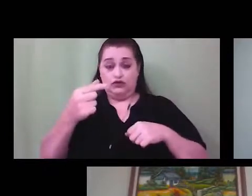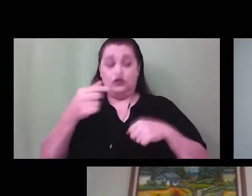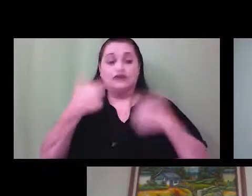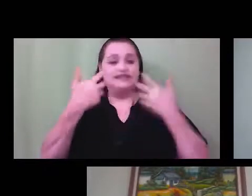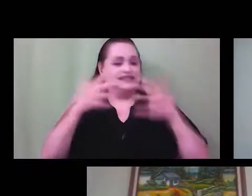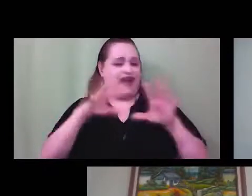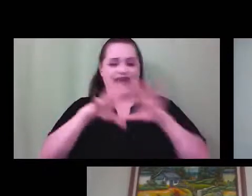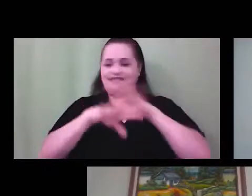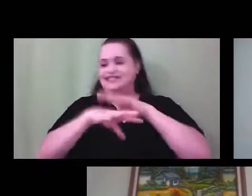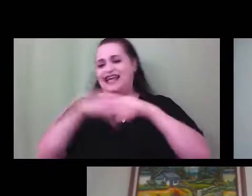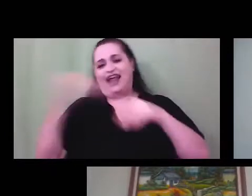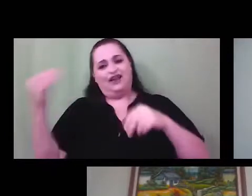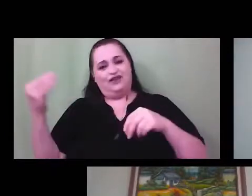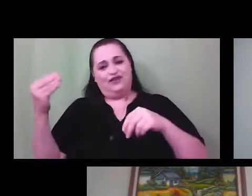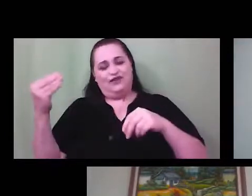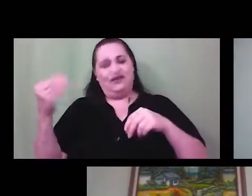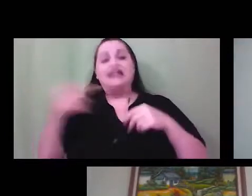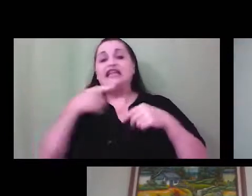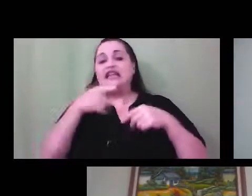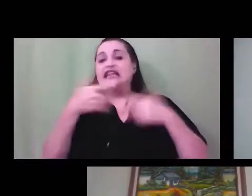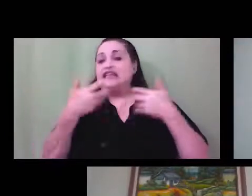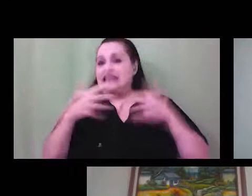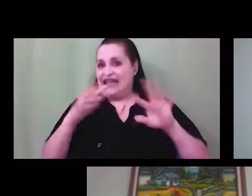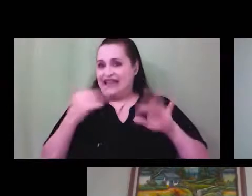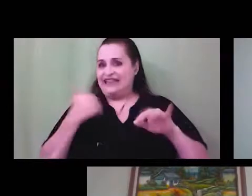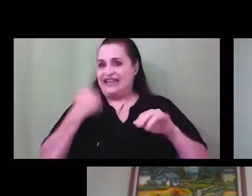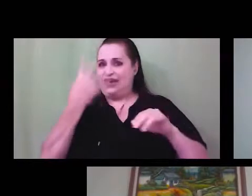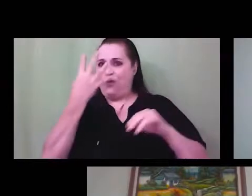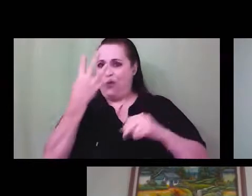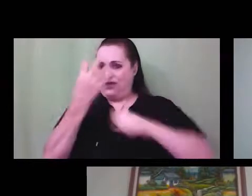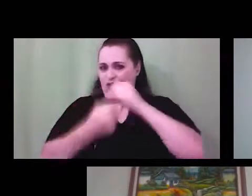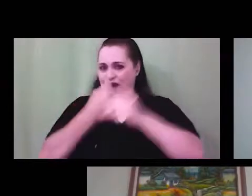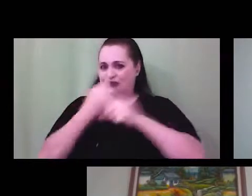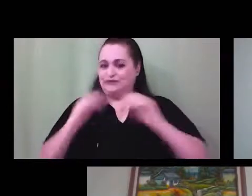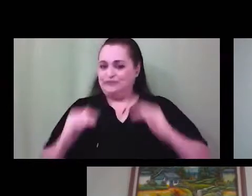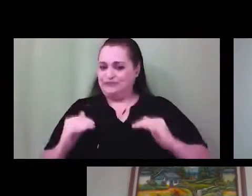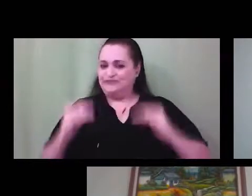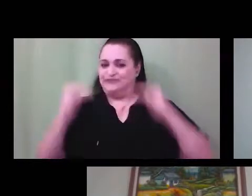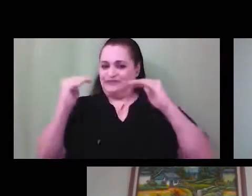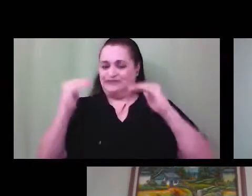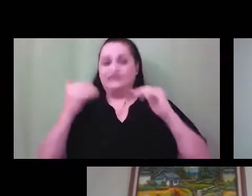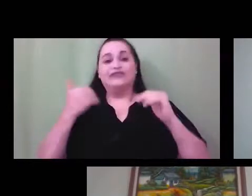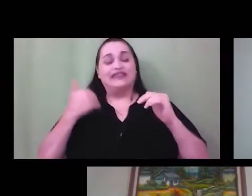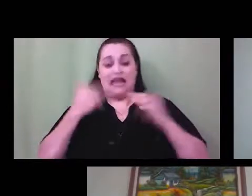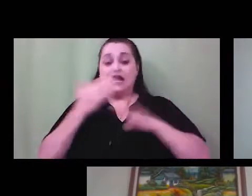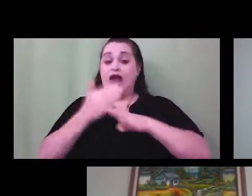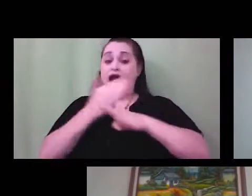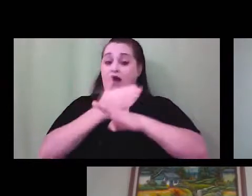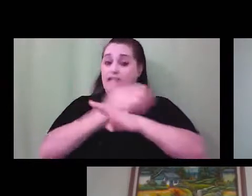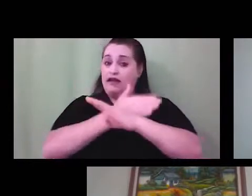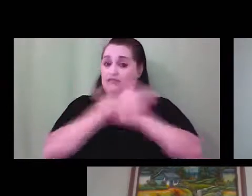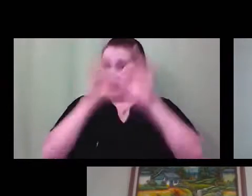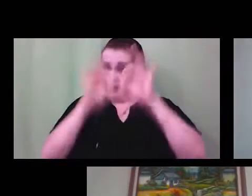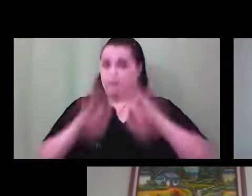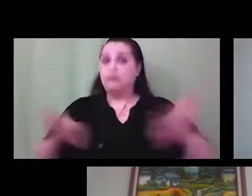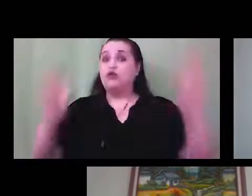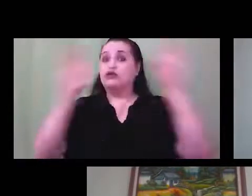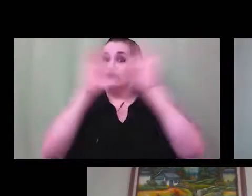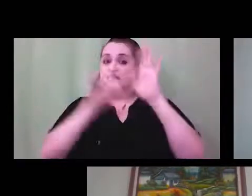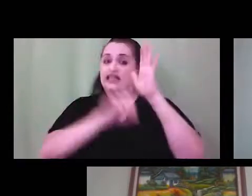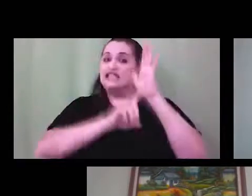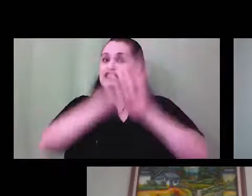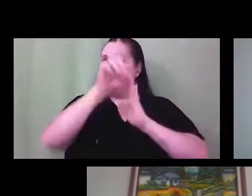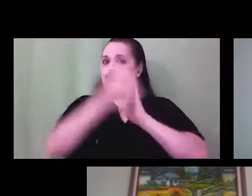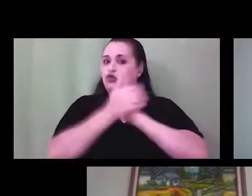egresado. ¿Por qué? Porque ya cuenta con 4 años, ¿verdad? Y también porque ha tenido un avance muy importante en el desarrollo de